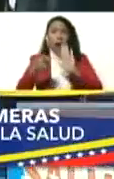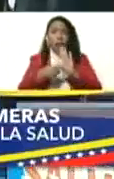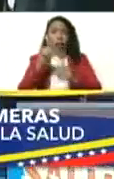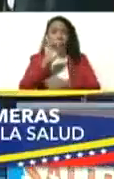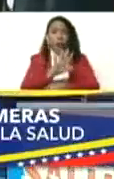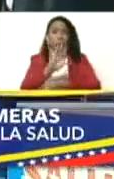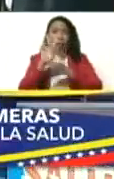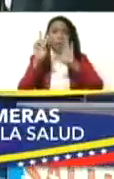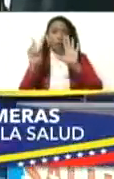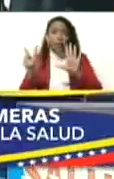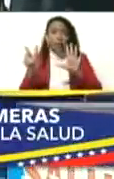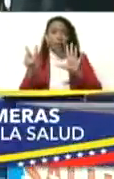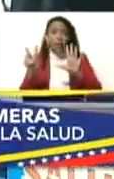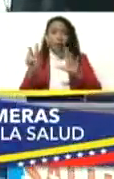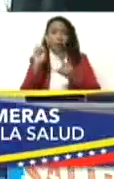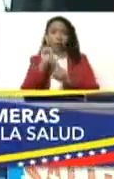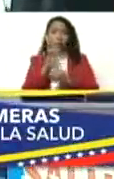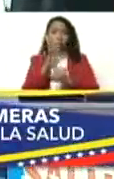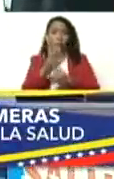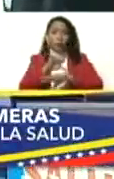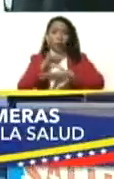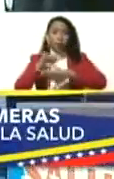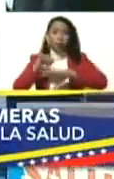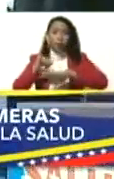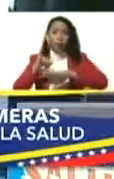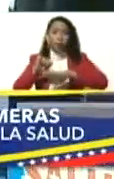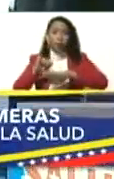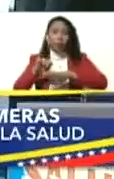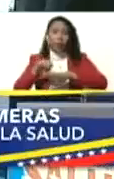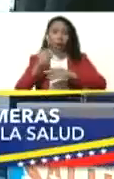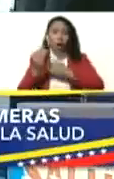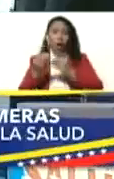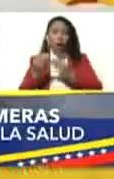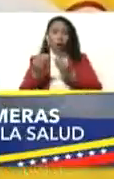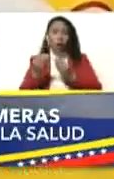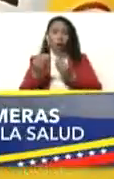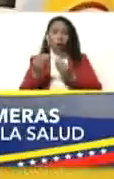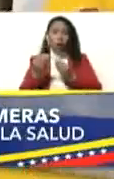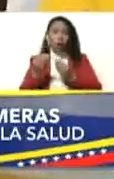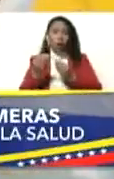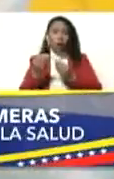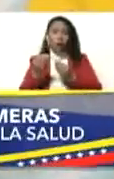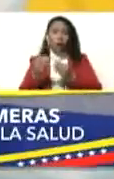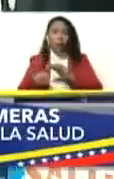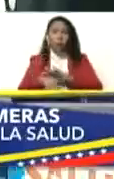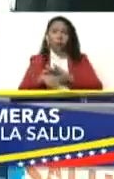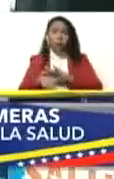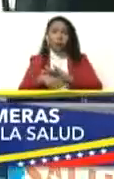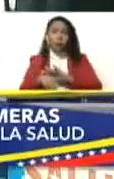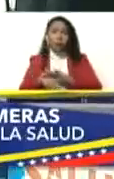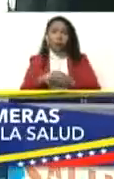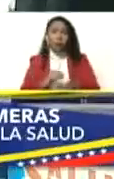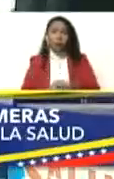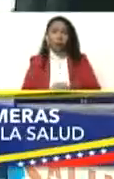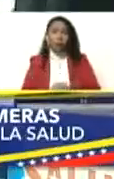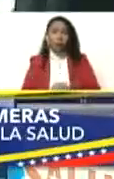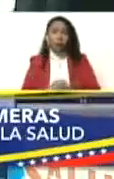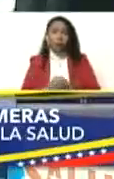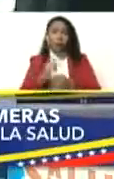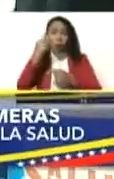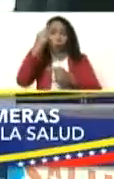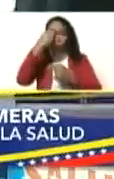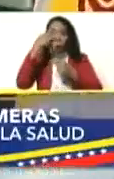57 en neurocirugía, además cirugía oncológica, neurología pediátrica, oftalmología,